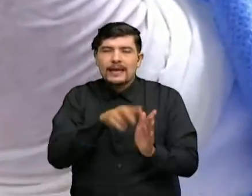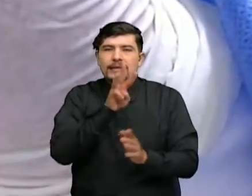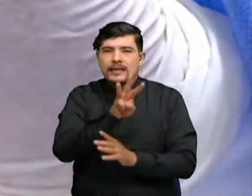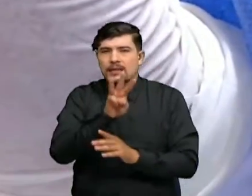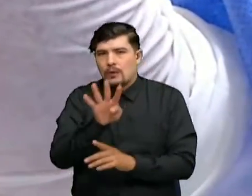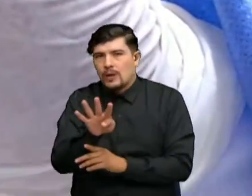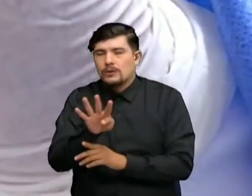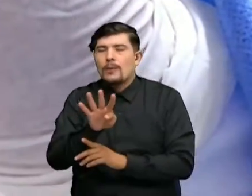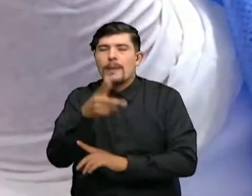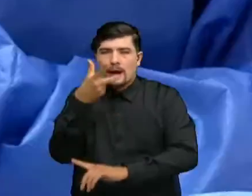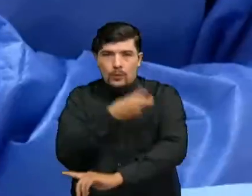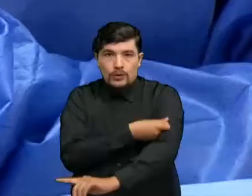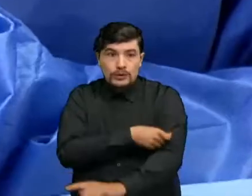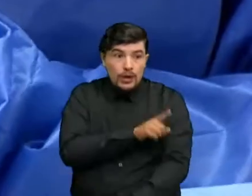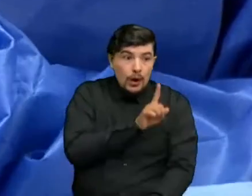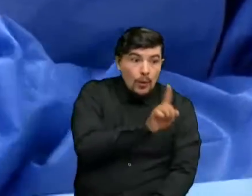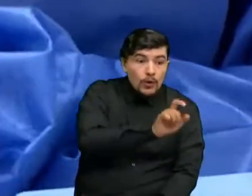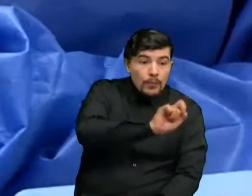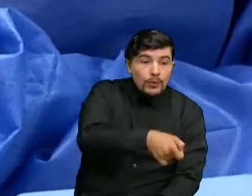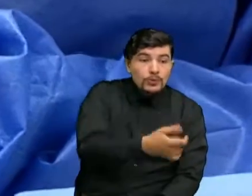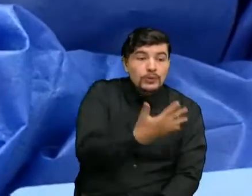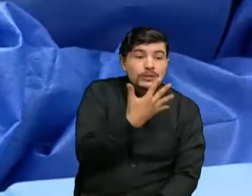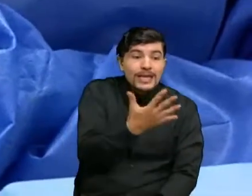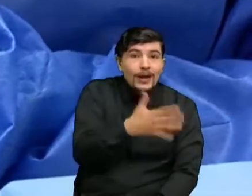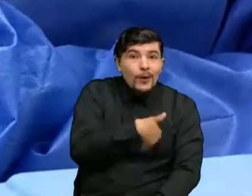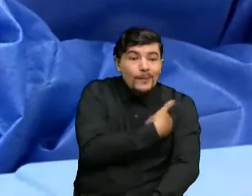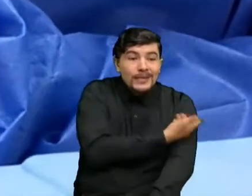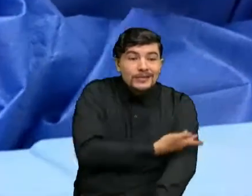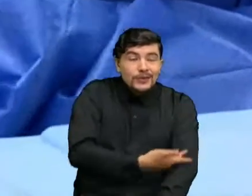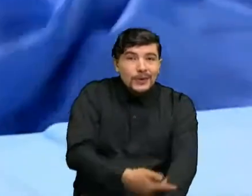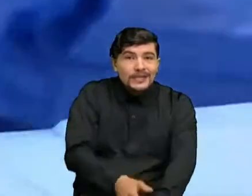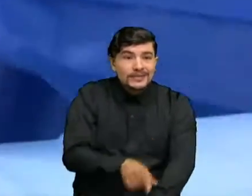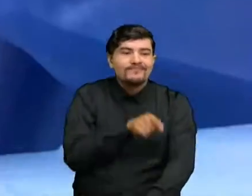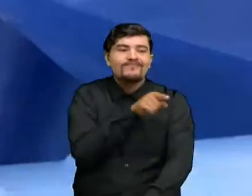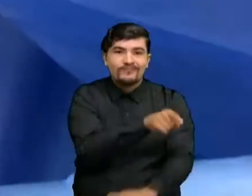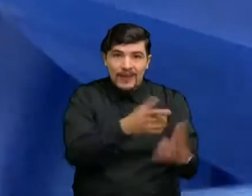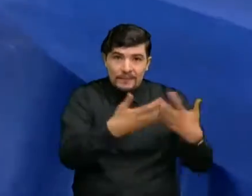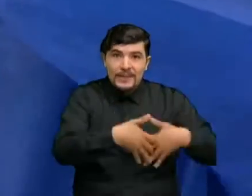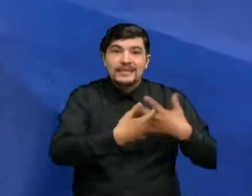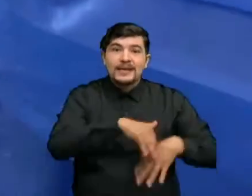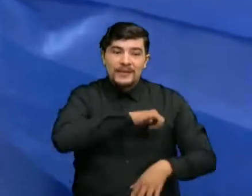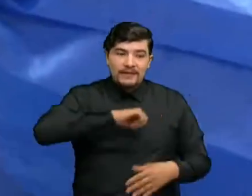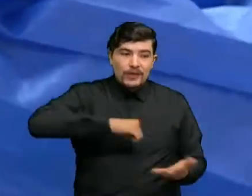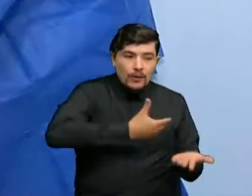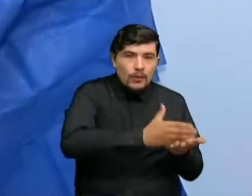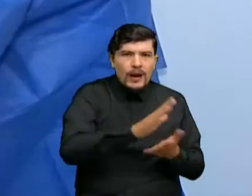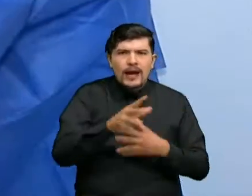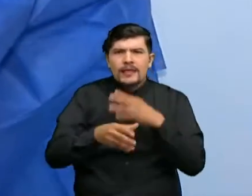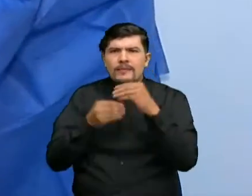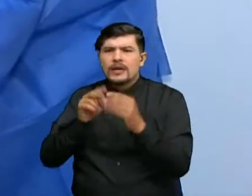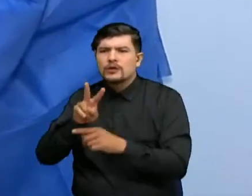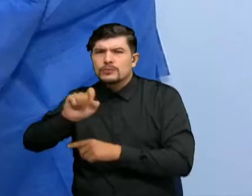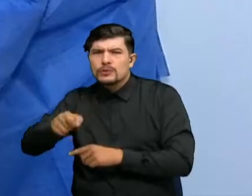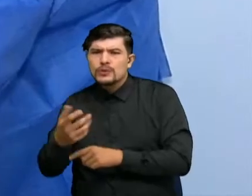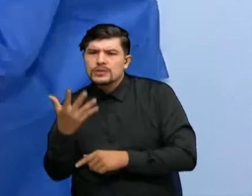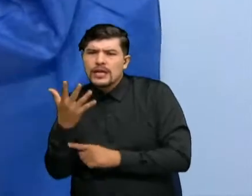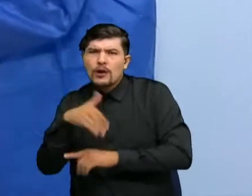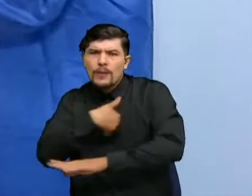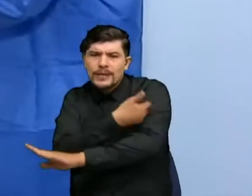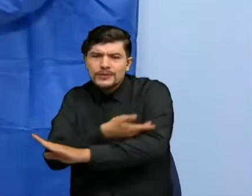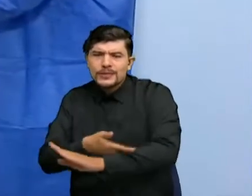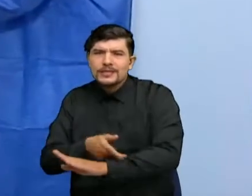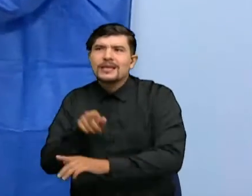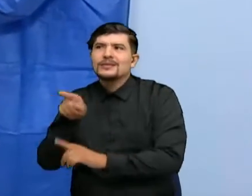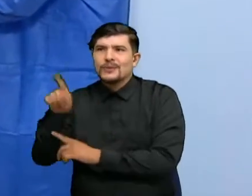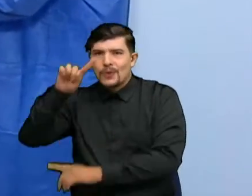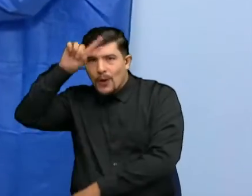de las cuales 1.5 millones fueron adquiridas por la empresa privada y 2.5 millones fueron donadas por el